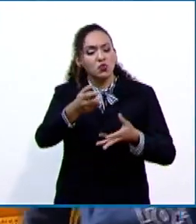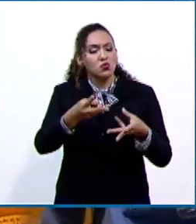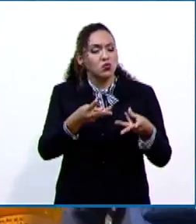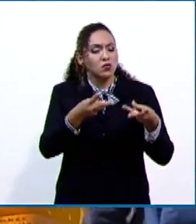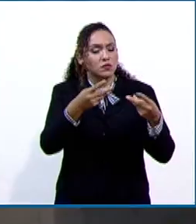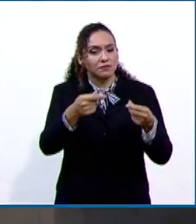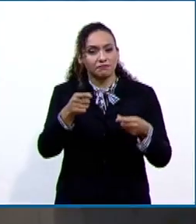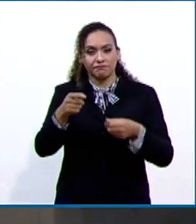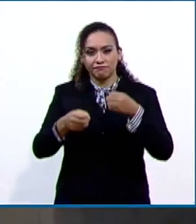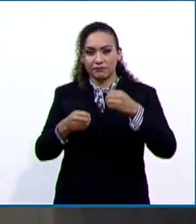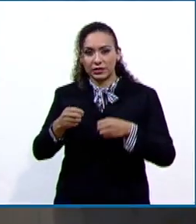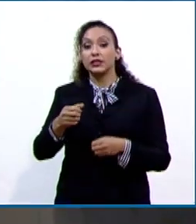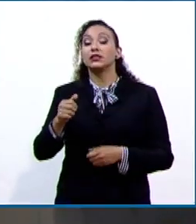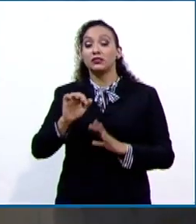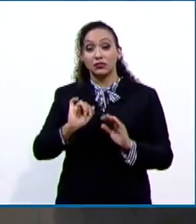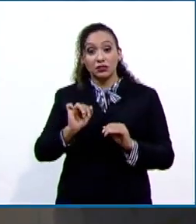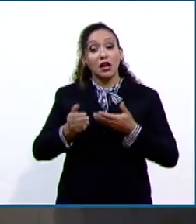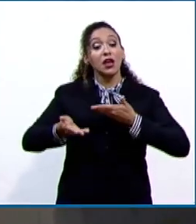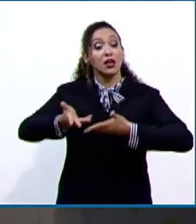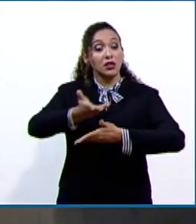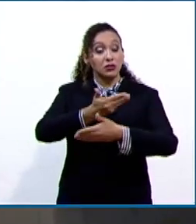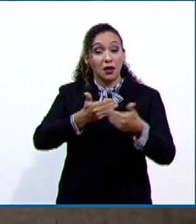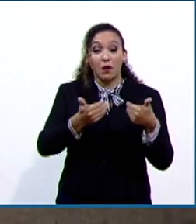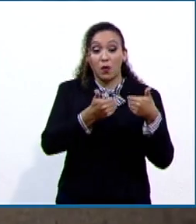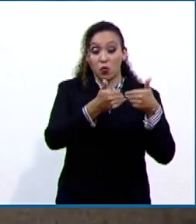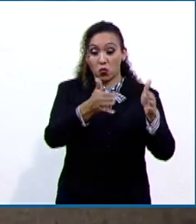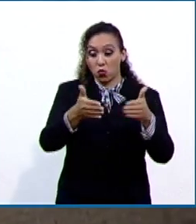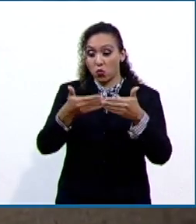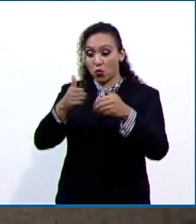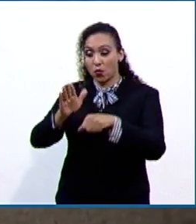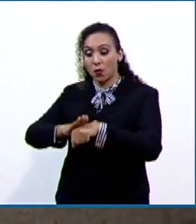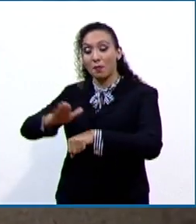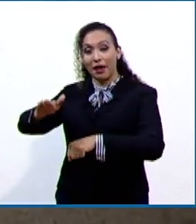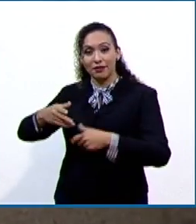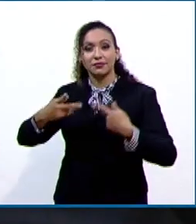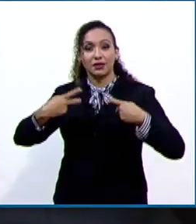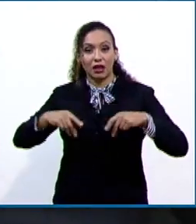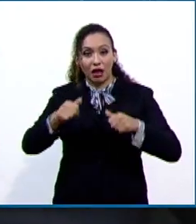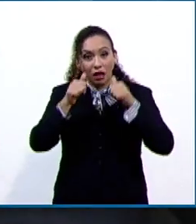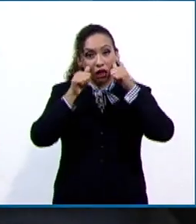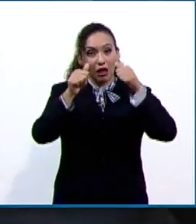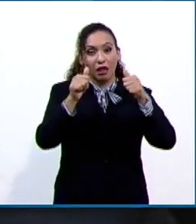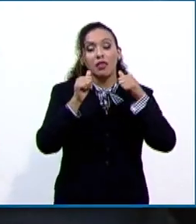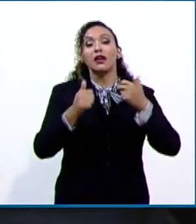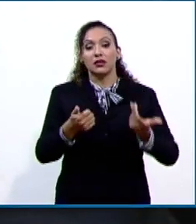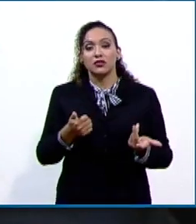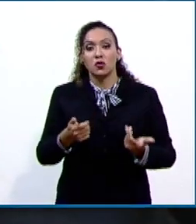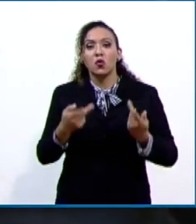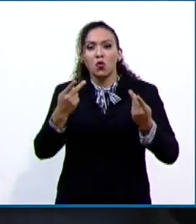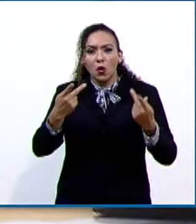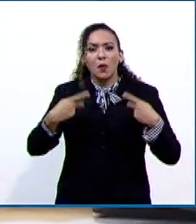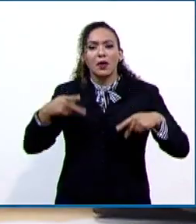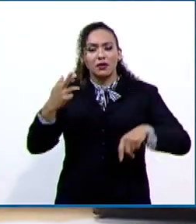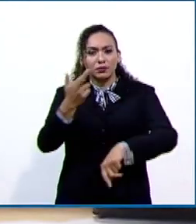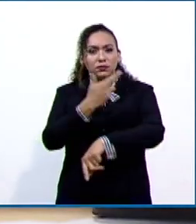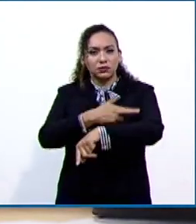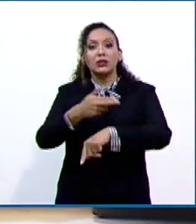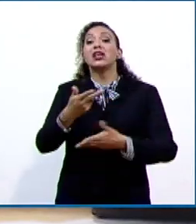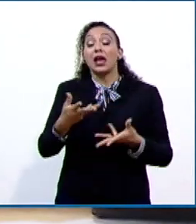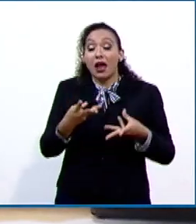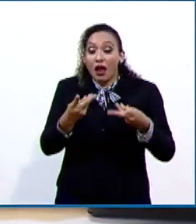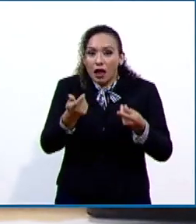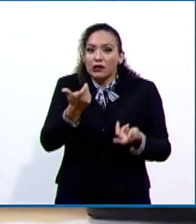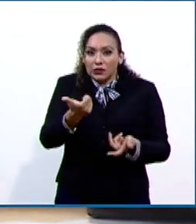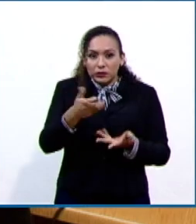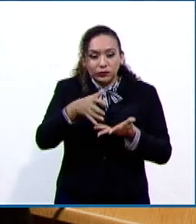este tribunal ha ampliado los servicios que ofrece y ha atendido su creciente demanda, con lo que ha eficientado el gasto.